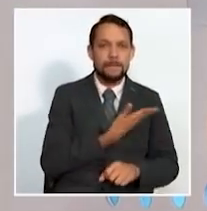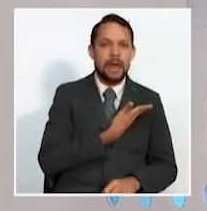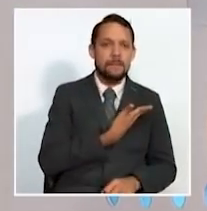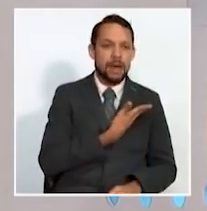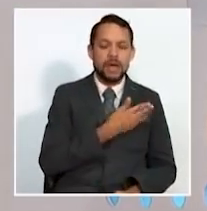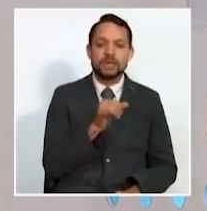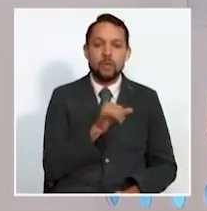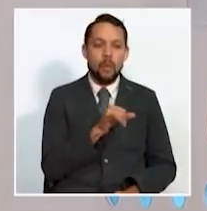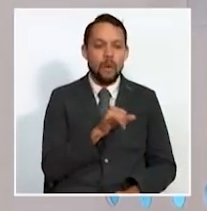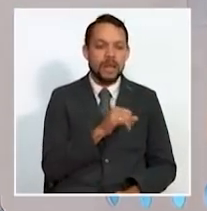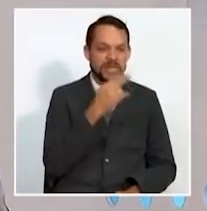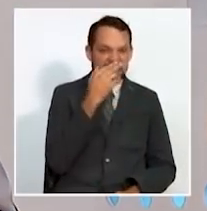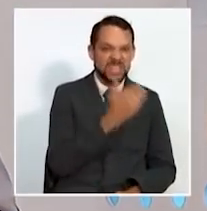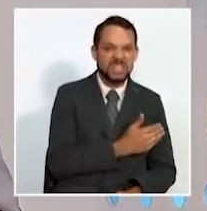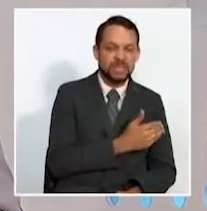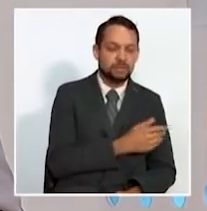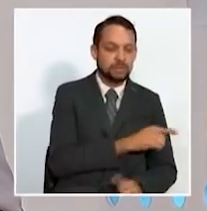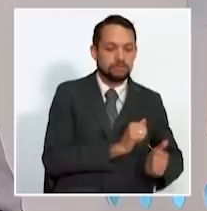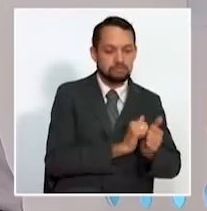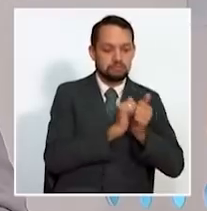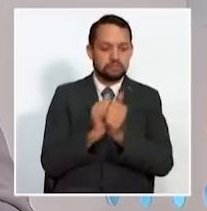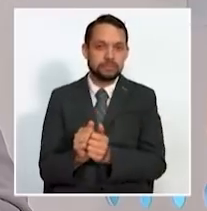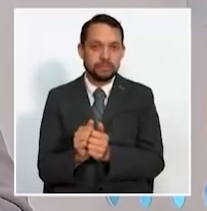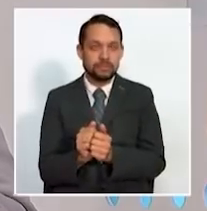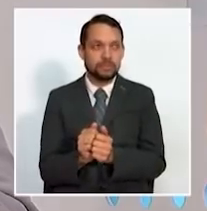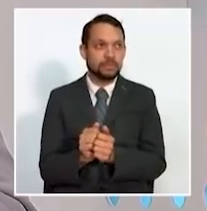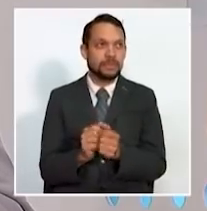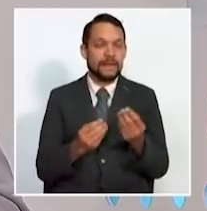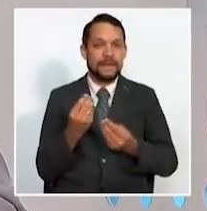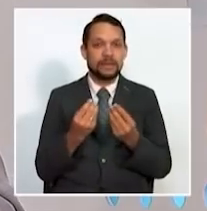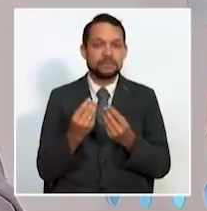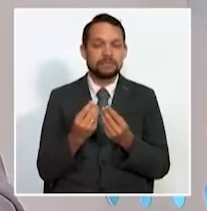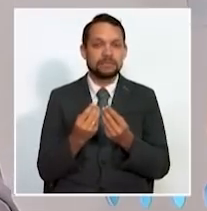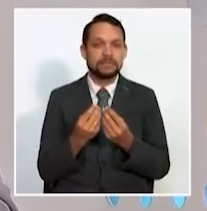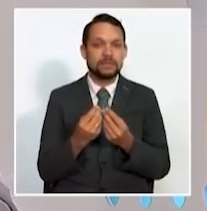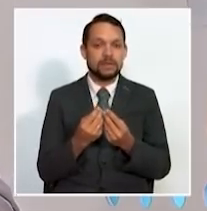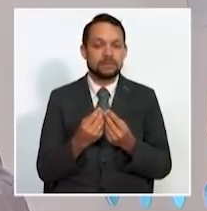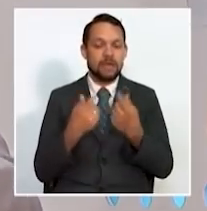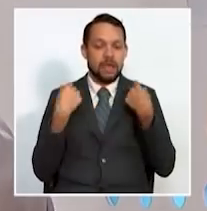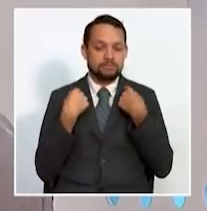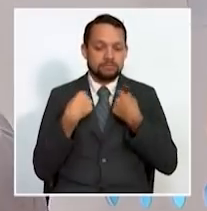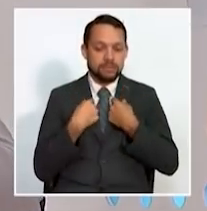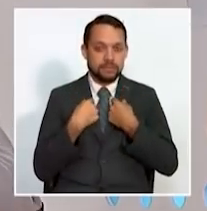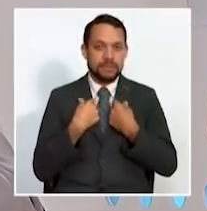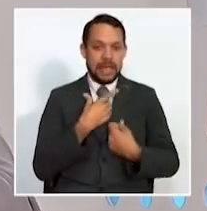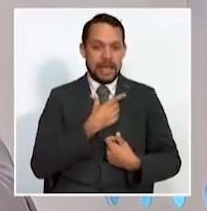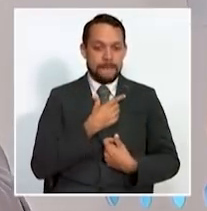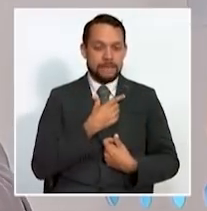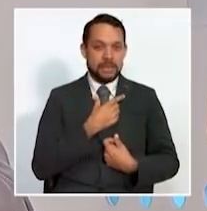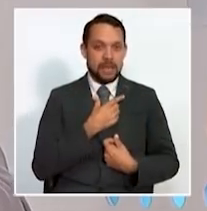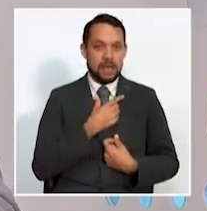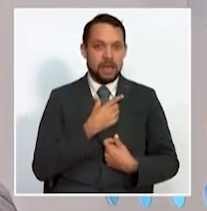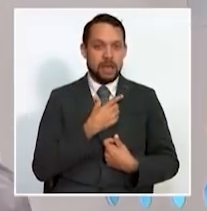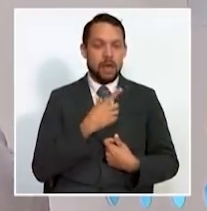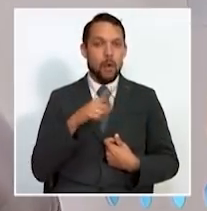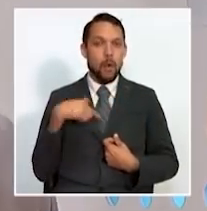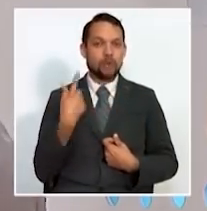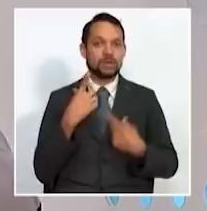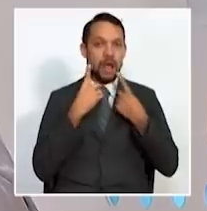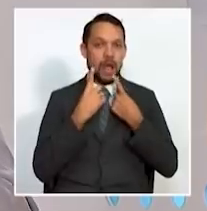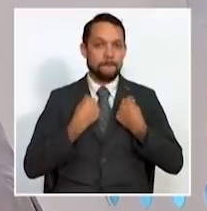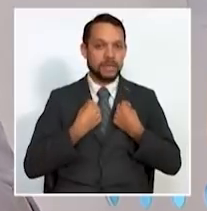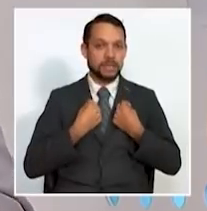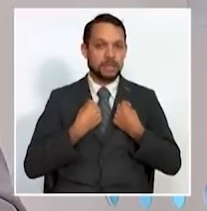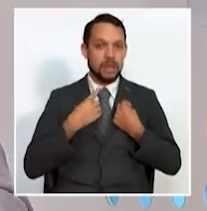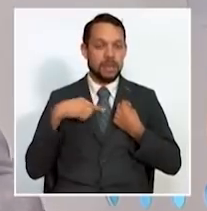llevan al niño a la consulta, el niño lleva una camisilla, una franelita, encima de la camisilla viene una camisa, encima de la camisa